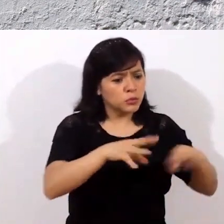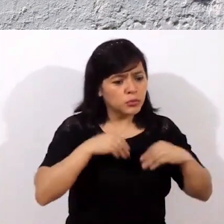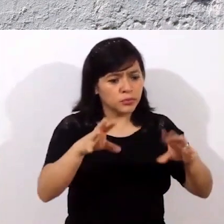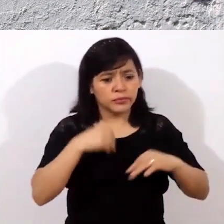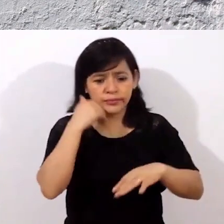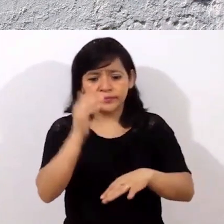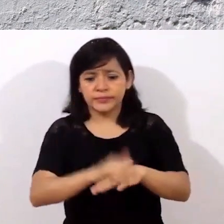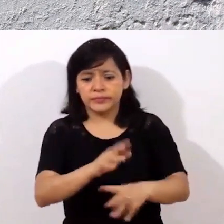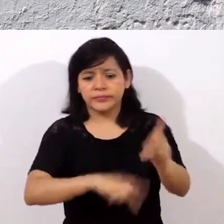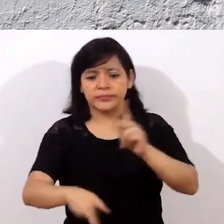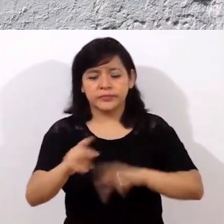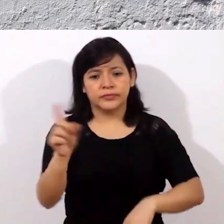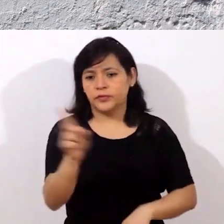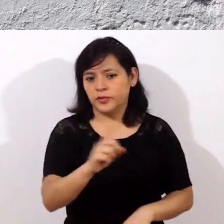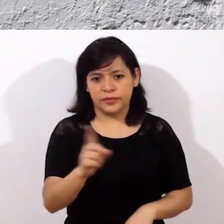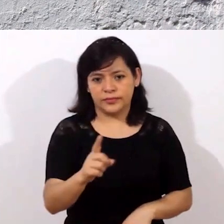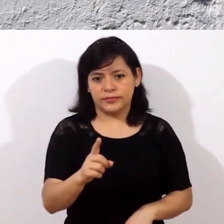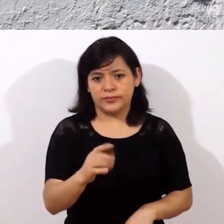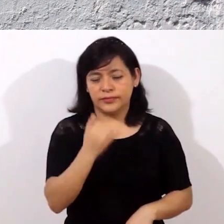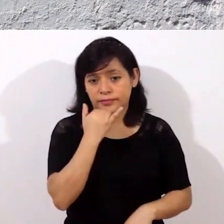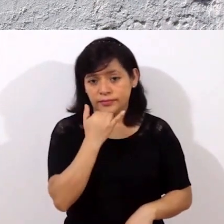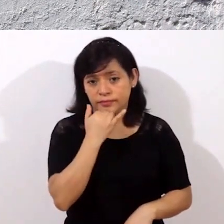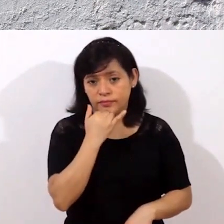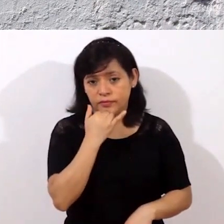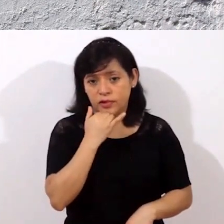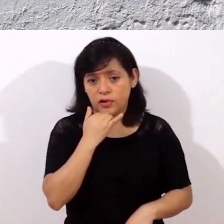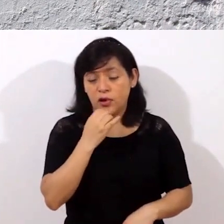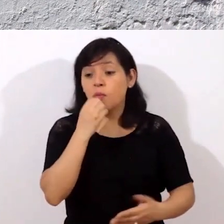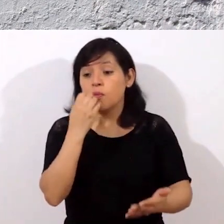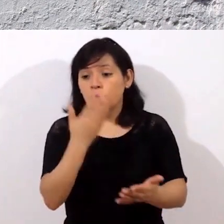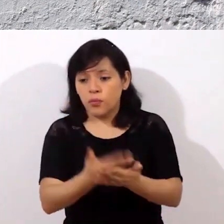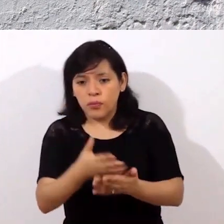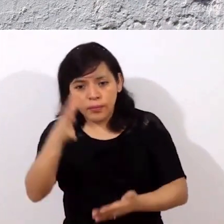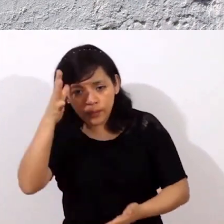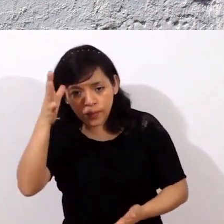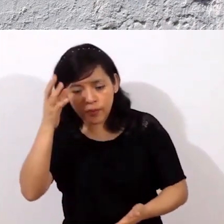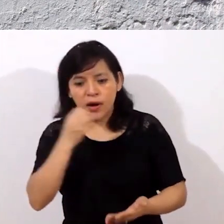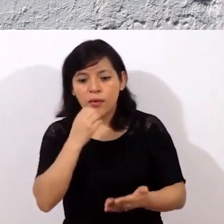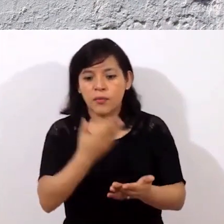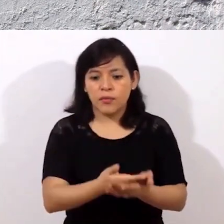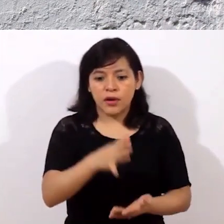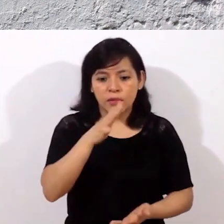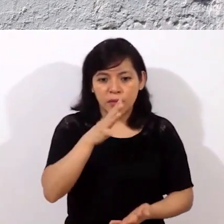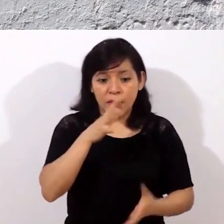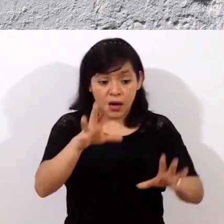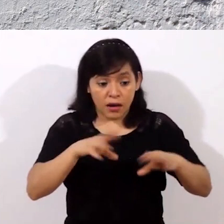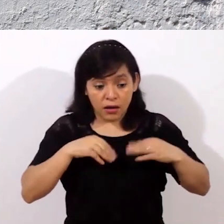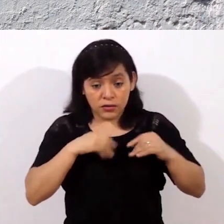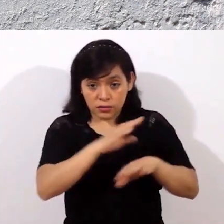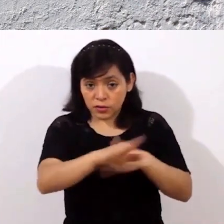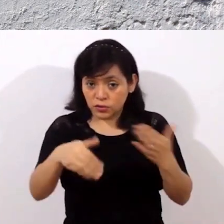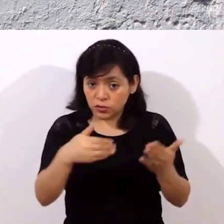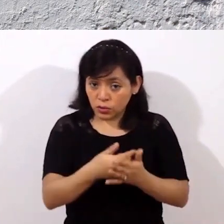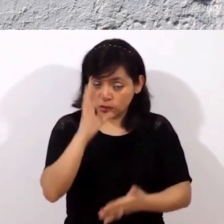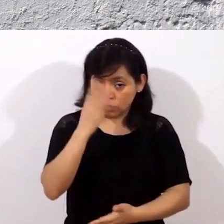buena madre, no es aquel y aquella que permiten todos los caprichos de los hijos. Son los que saben guiar, son los que saben